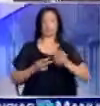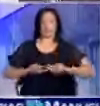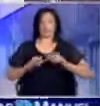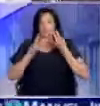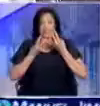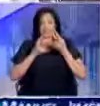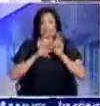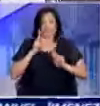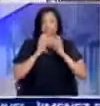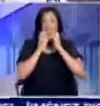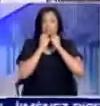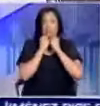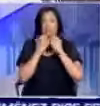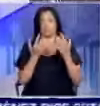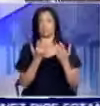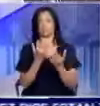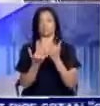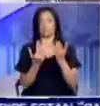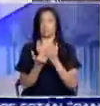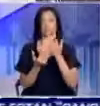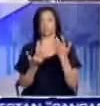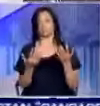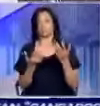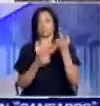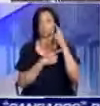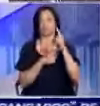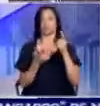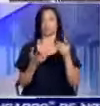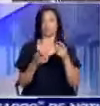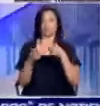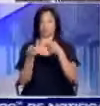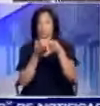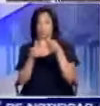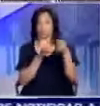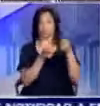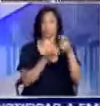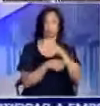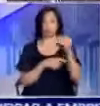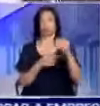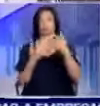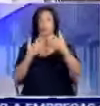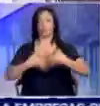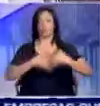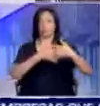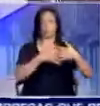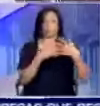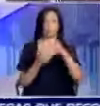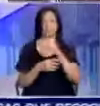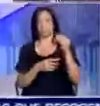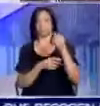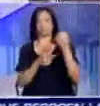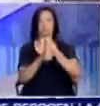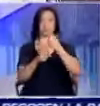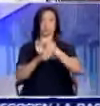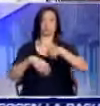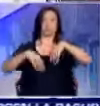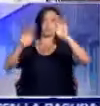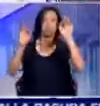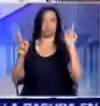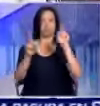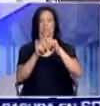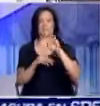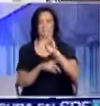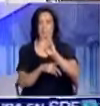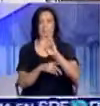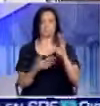vida entonces es más fácil Para complacer a los negociantes y a los empresarios que trabajen hasta las 6 de la